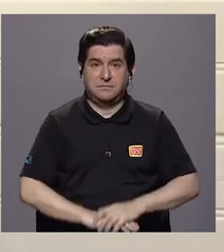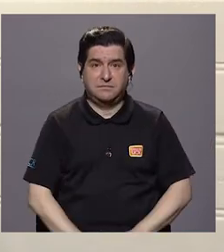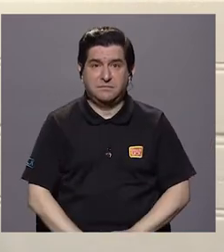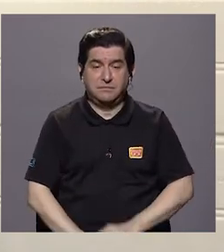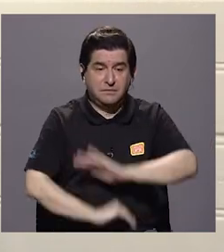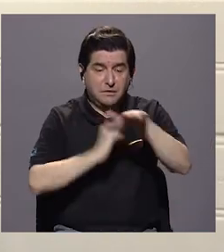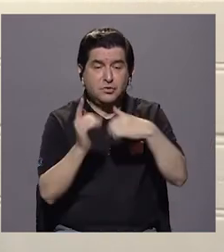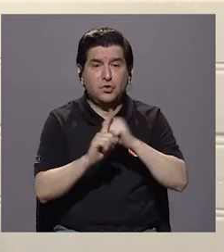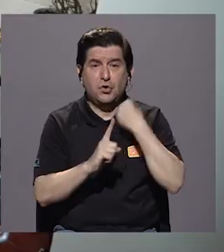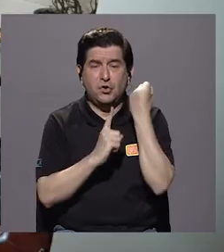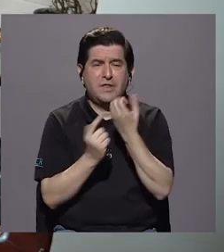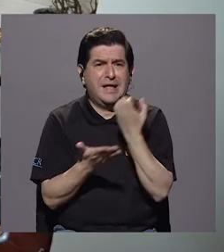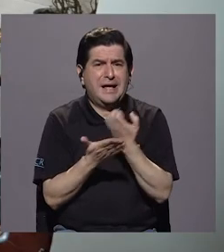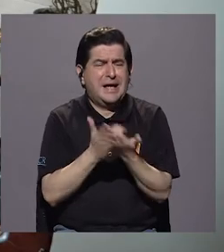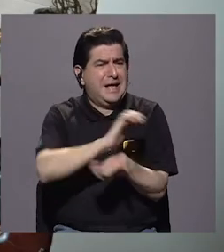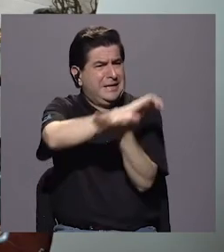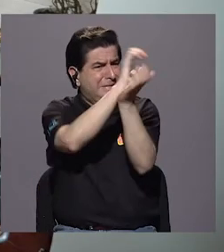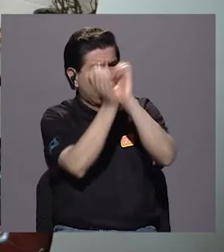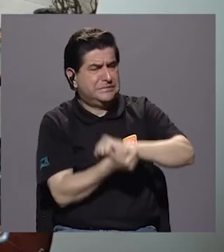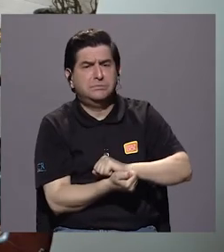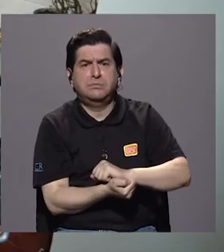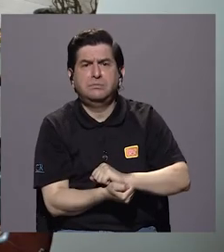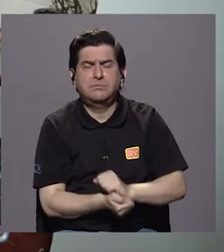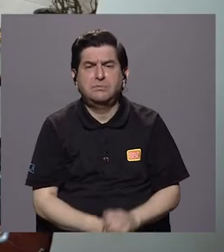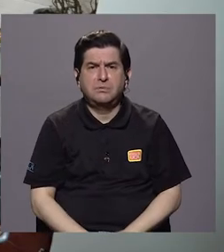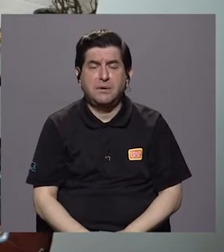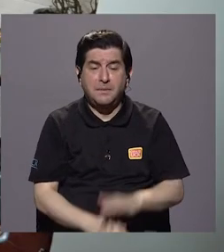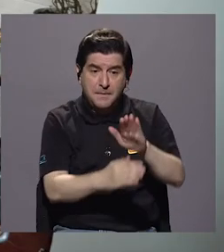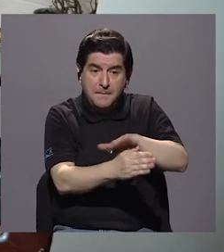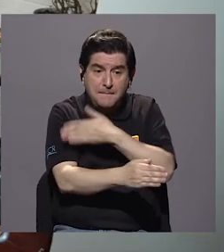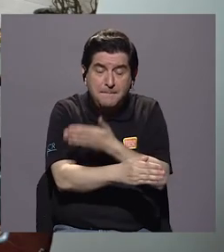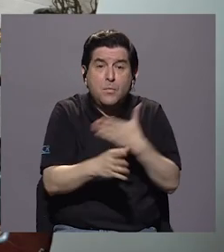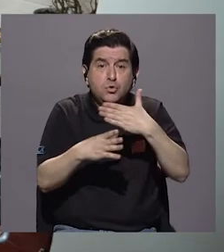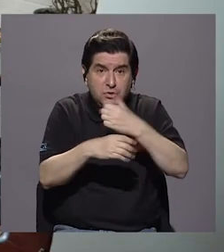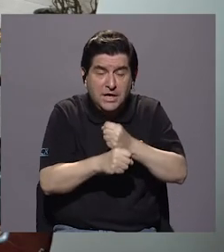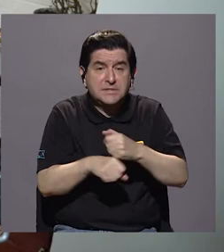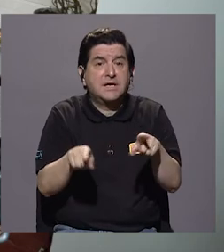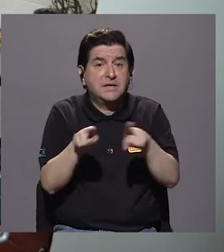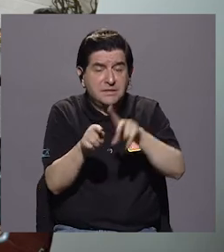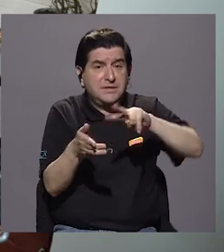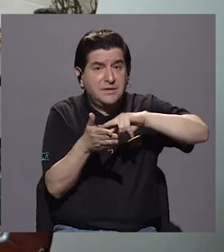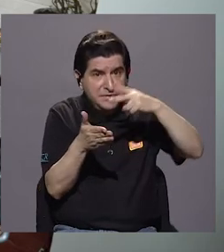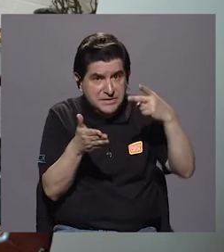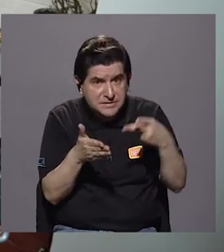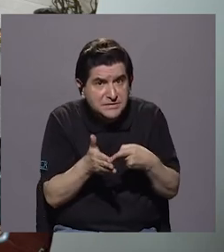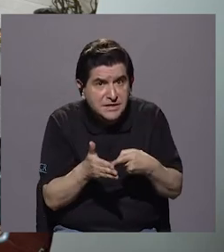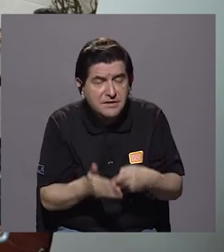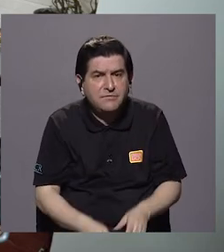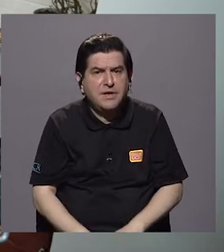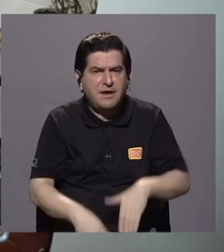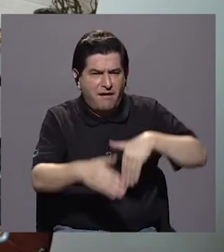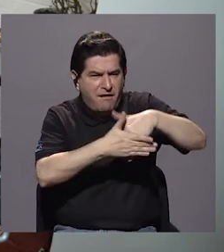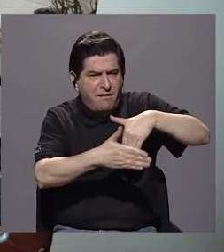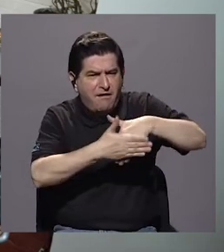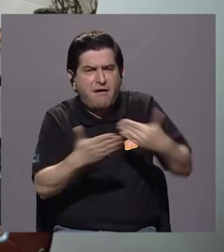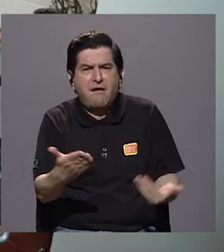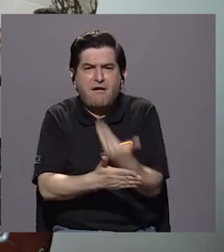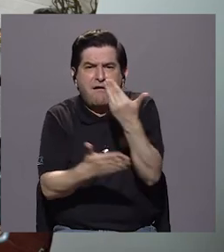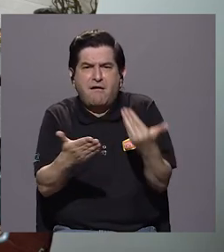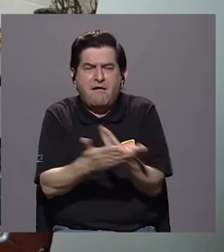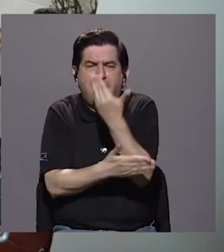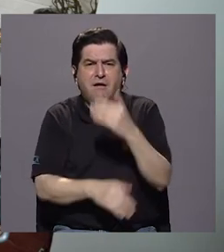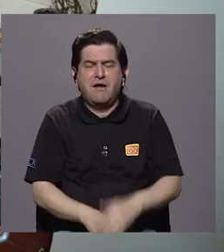la situación económica ha cambiado mucho y que para hacer música eso también se ha significado nuevos obstáculos. Y tiene que ver